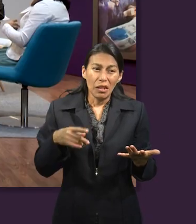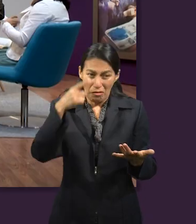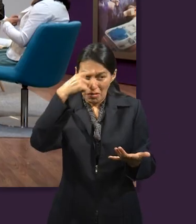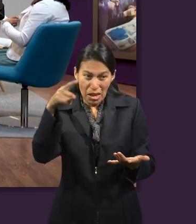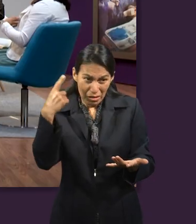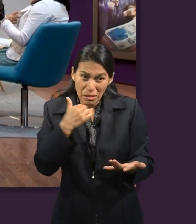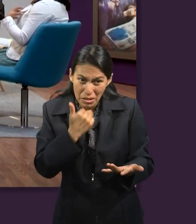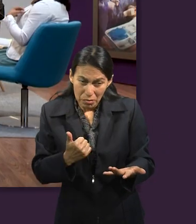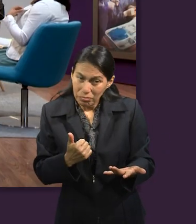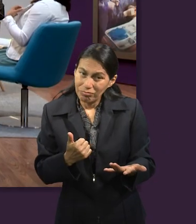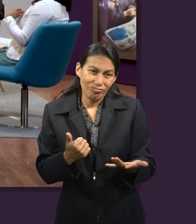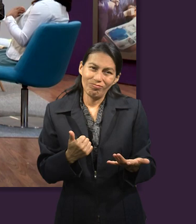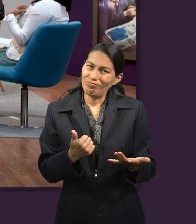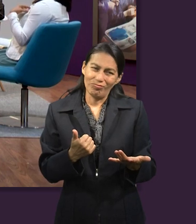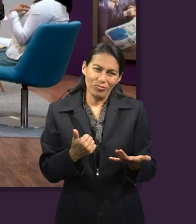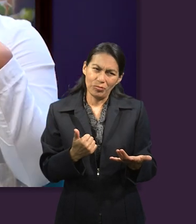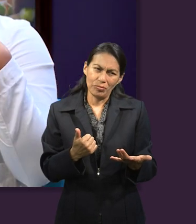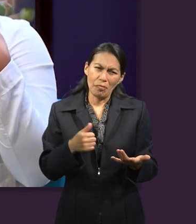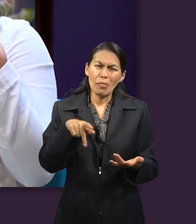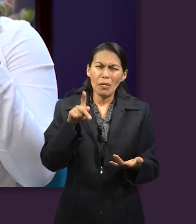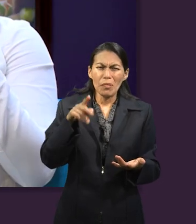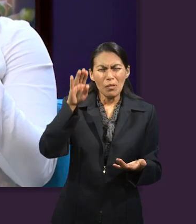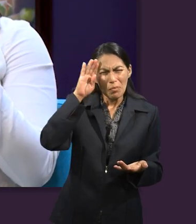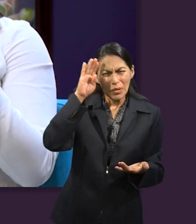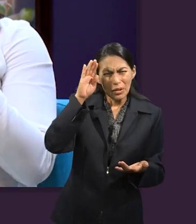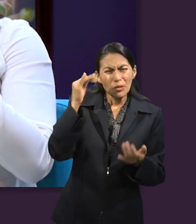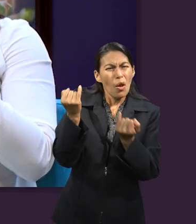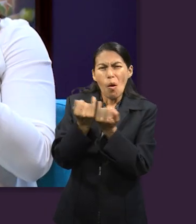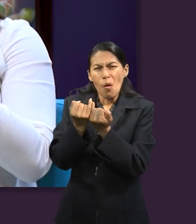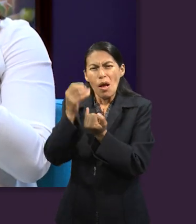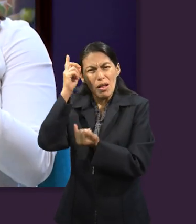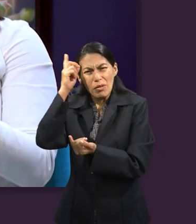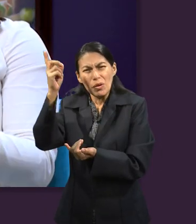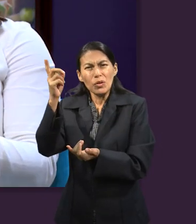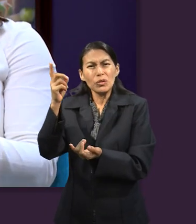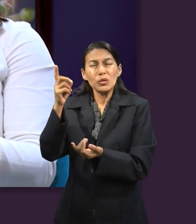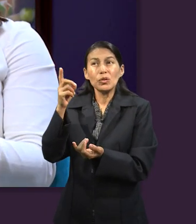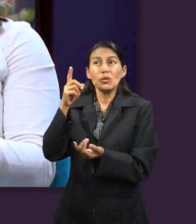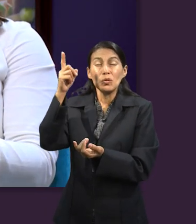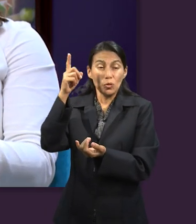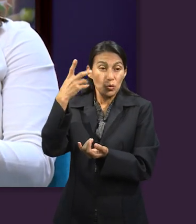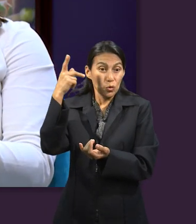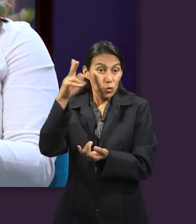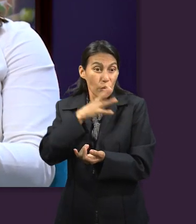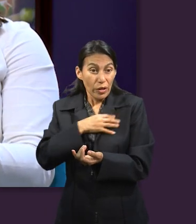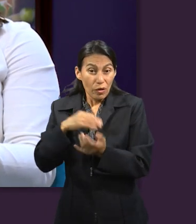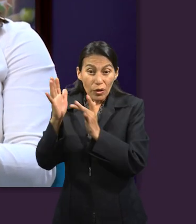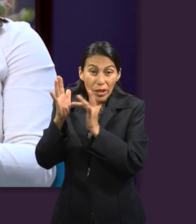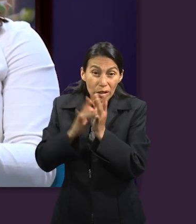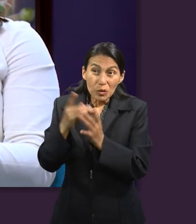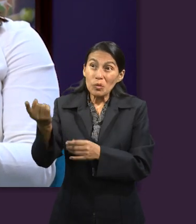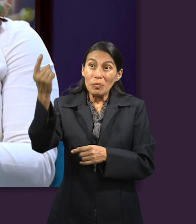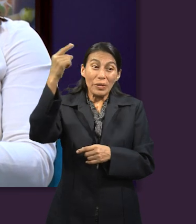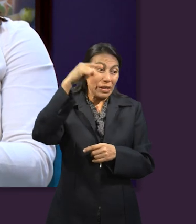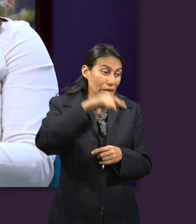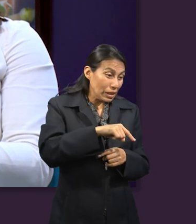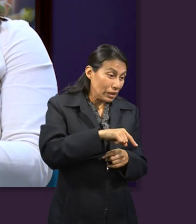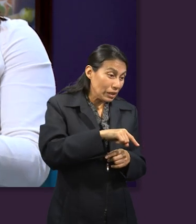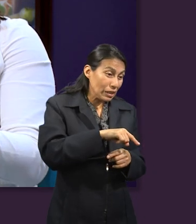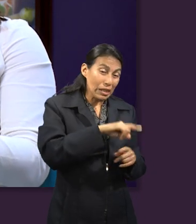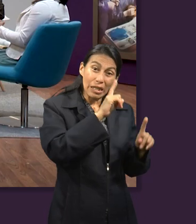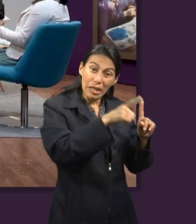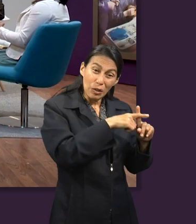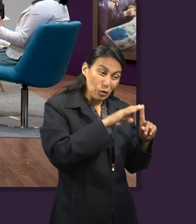palabra pero es bonito encontrar que tal vez lo mismo le pasó a dios fue doloroso éste